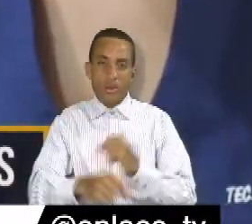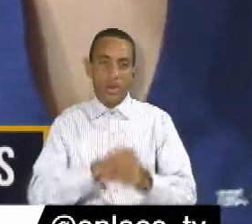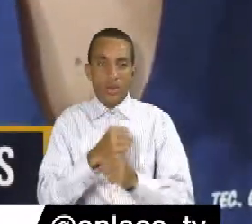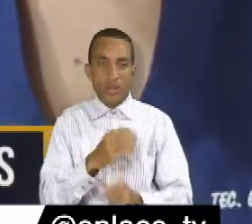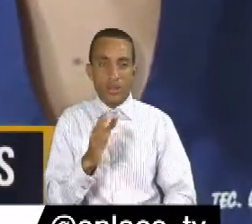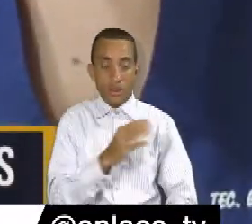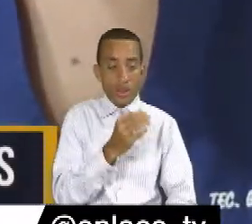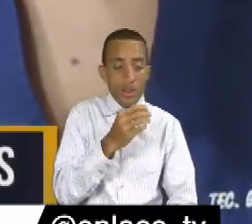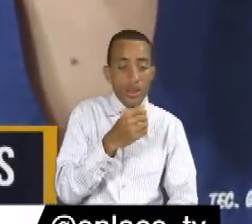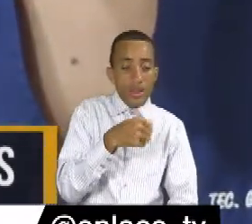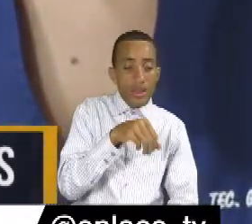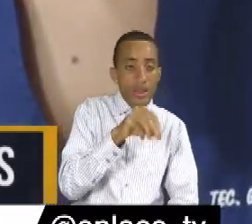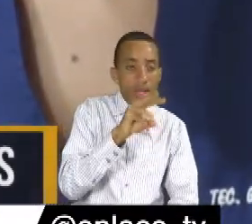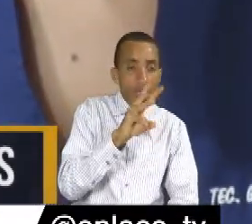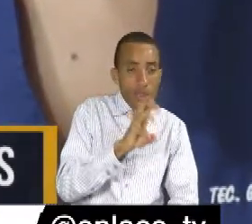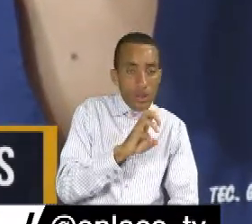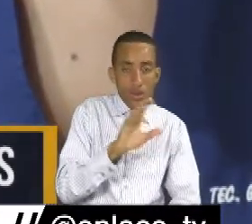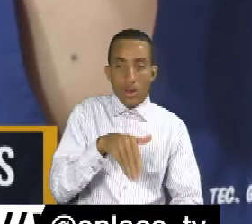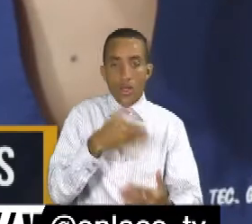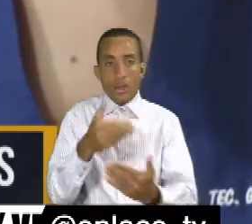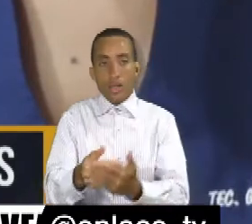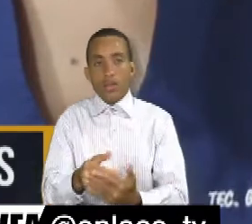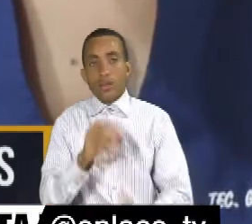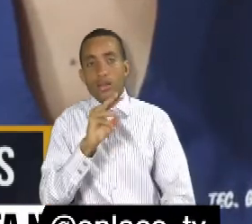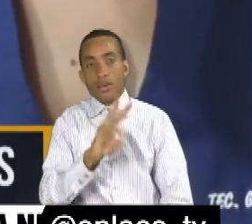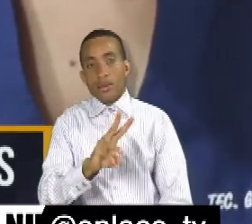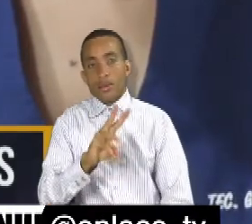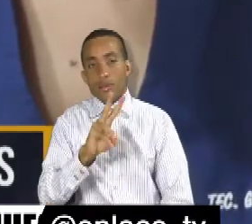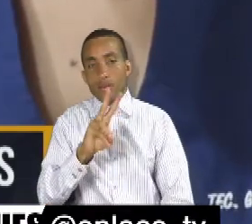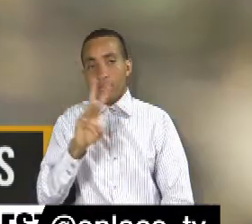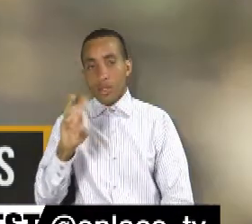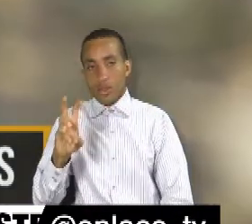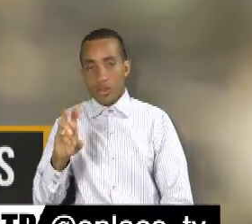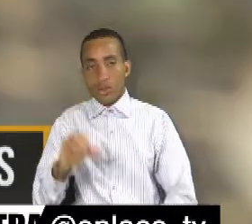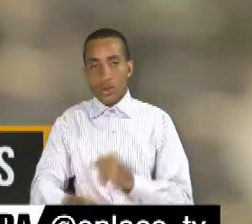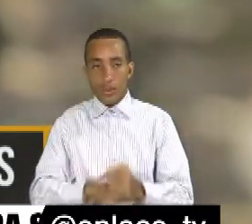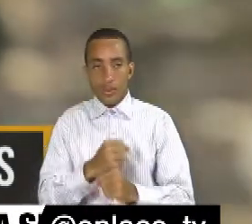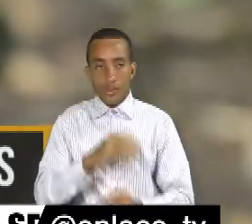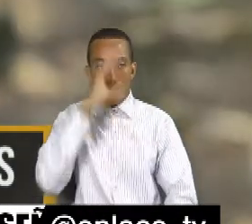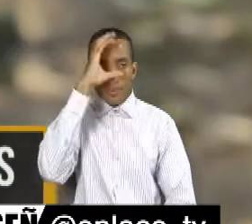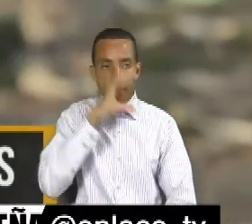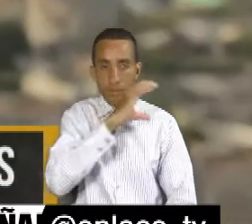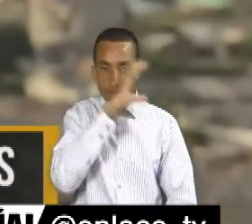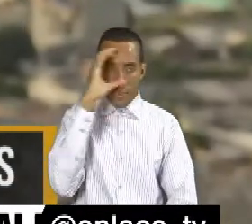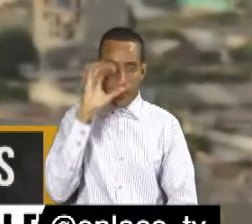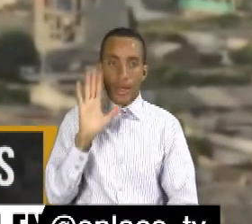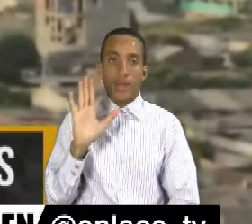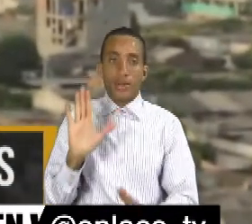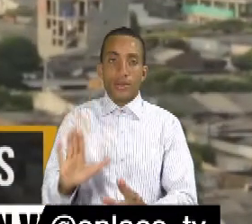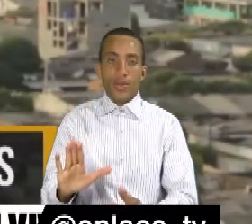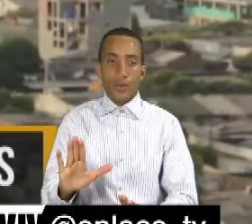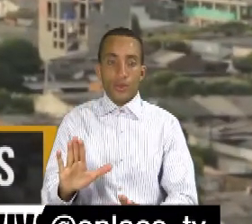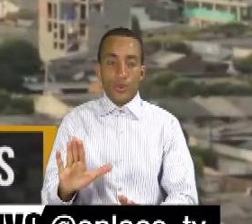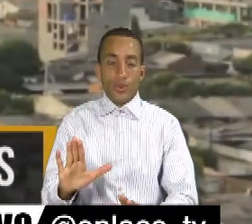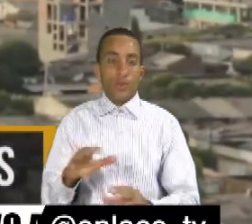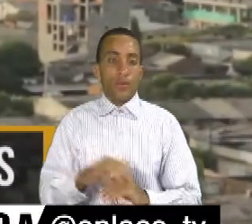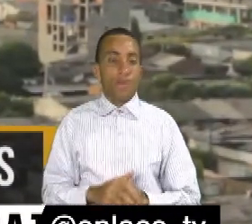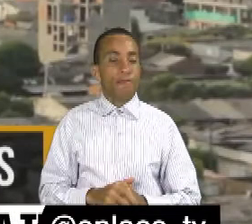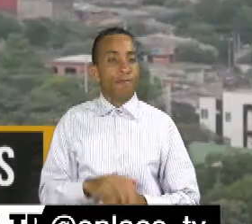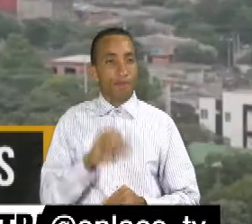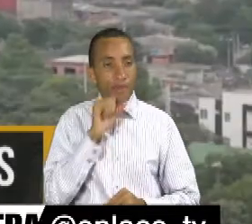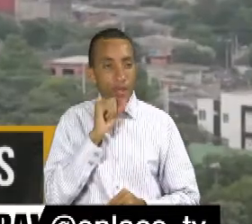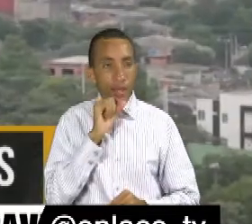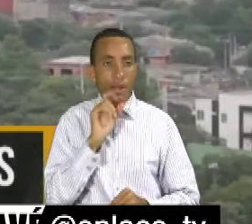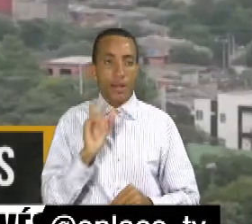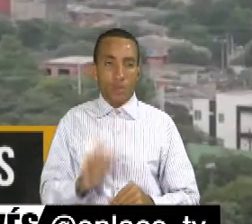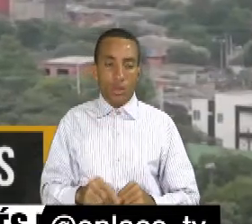18 y 28 años de edad hasta el 28 de junio a través de la Caja en Compensación Familiar de Barranca Bermeja Cafaba, utilizando para tal fin